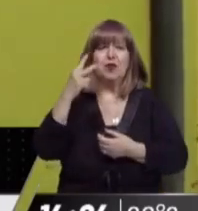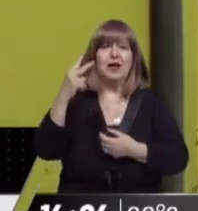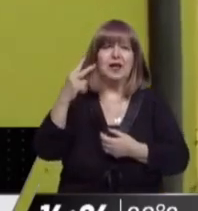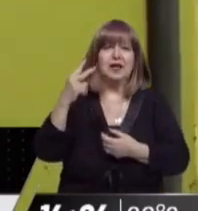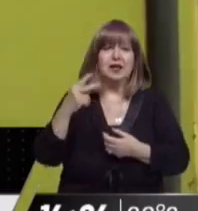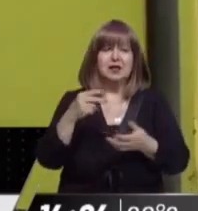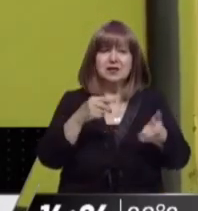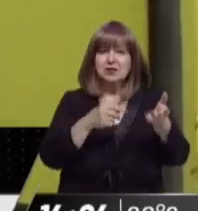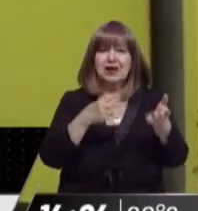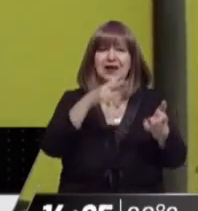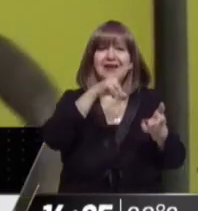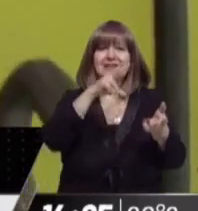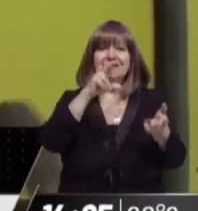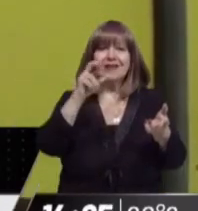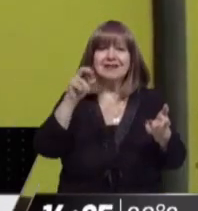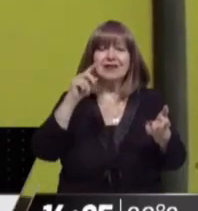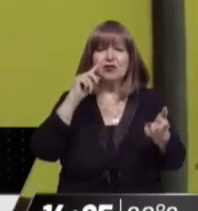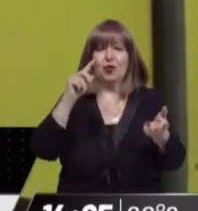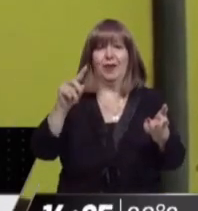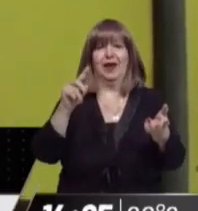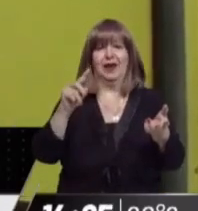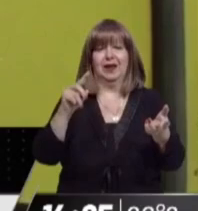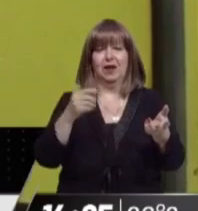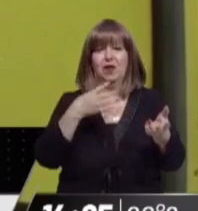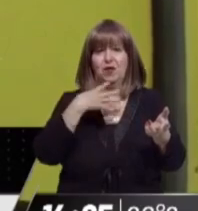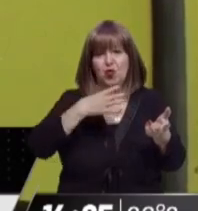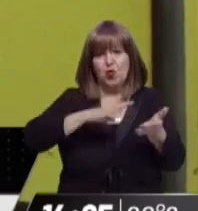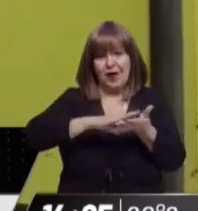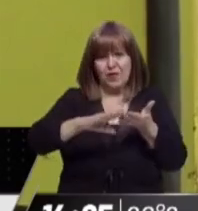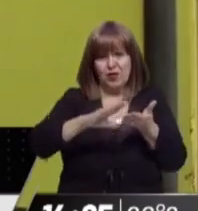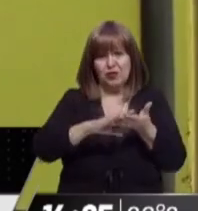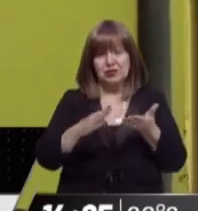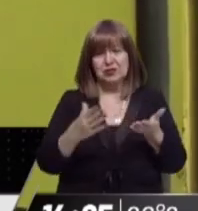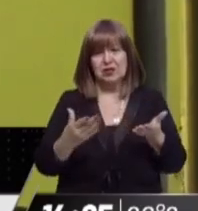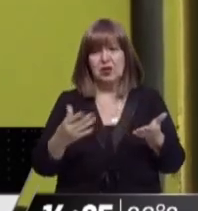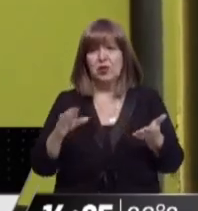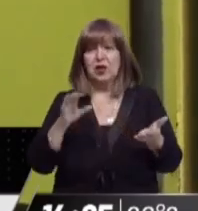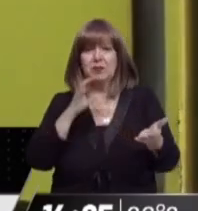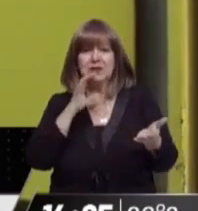más jocoso decir miren lo que me robé o miren lo que le saqué a los bomberos.